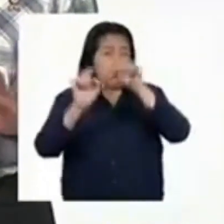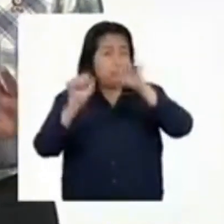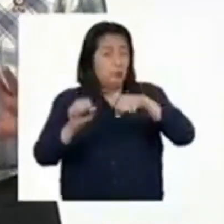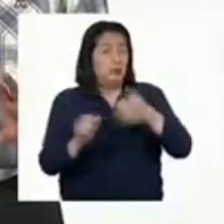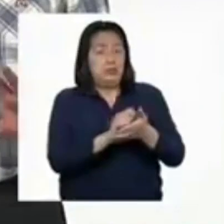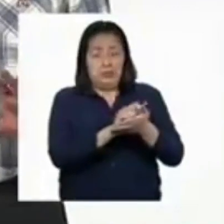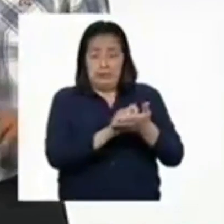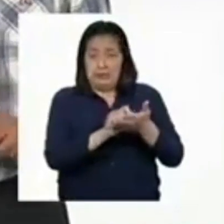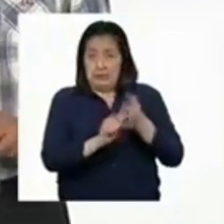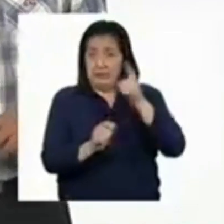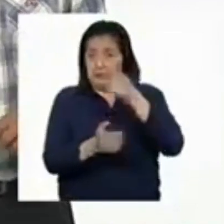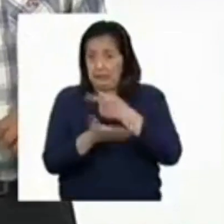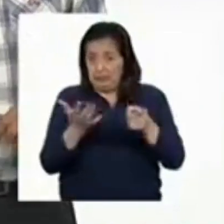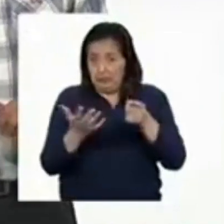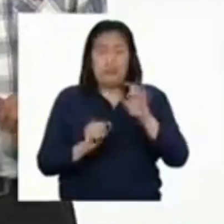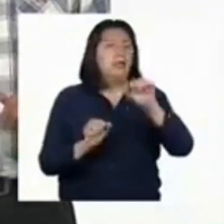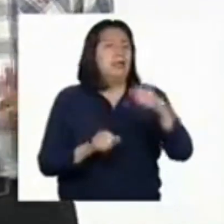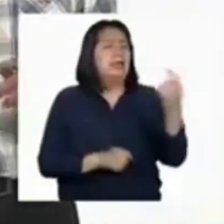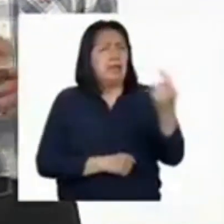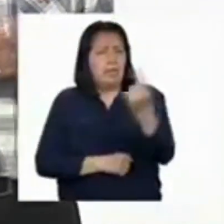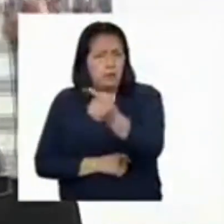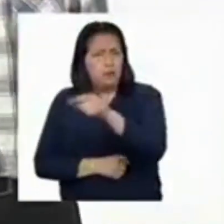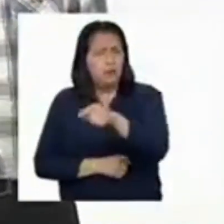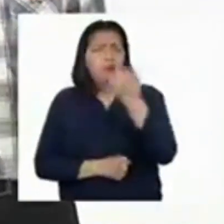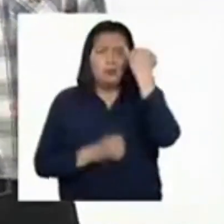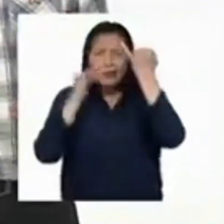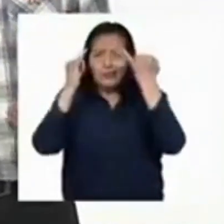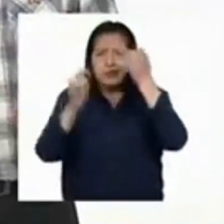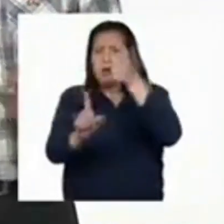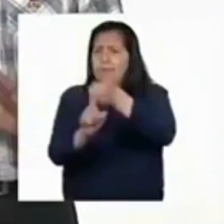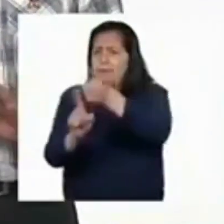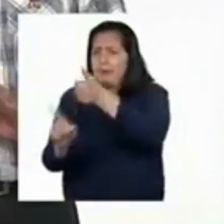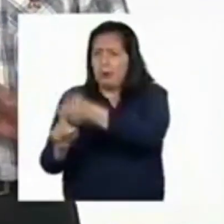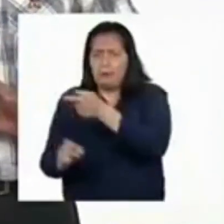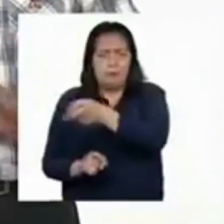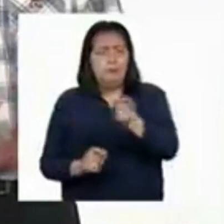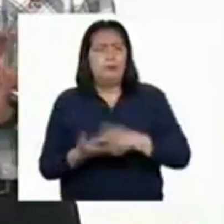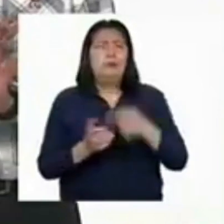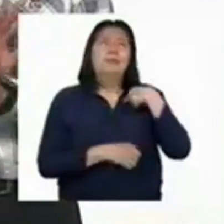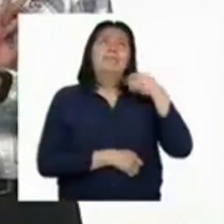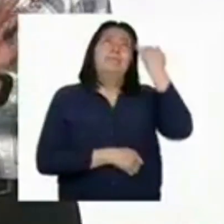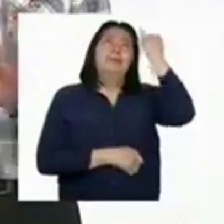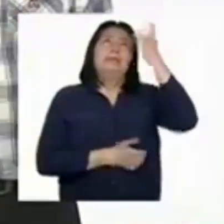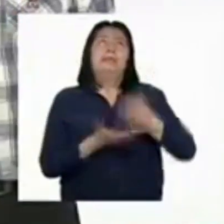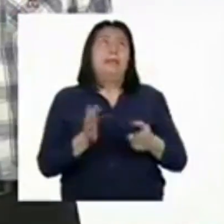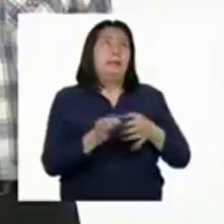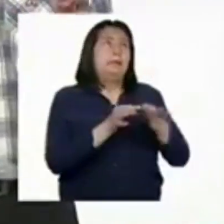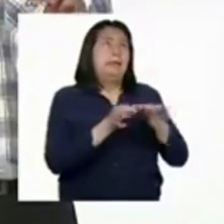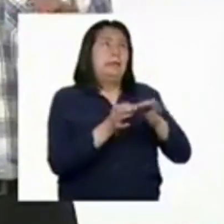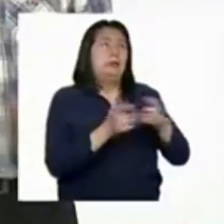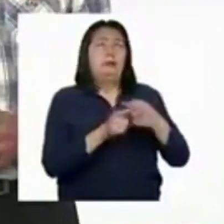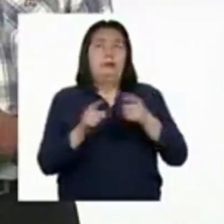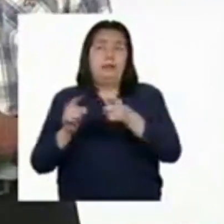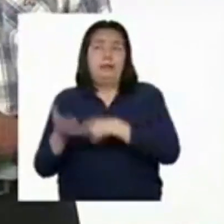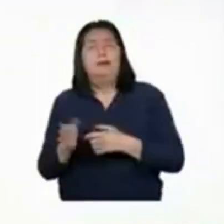por el reto de la semana, cada uno de ustedes tendrá una propuesta propia que hará que se les ocurra argumentos diferentes